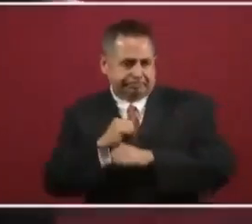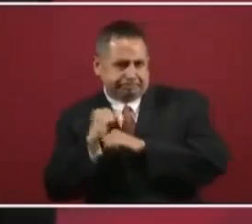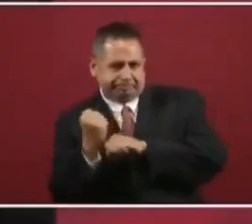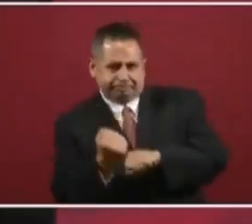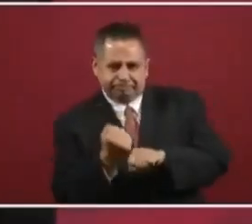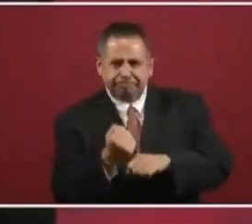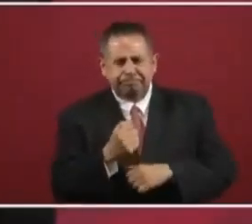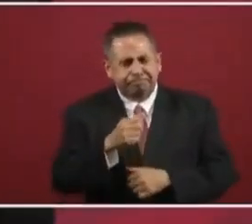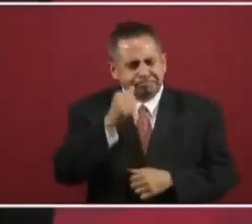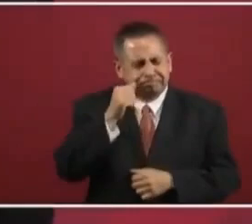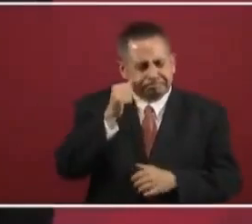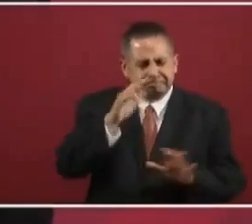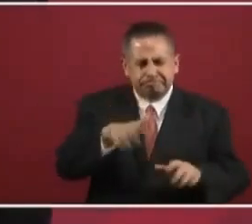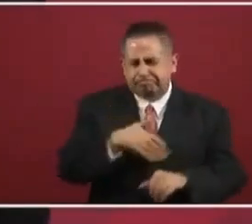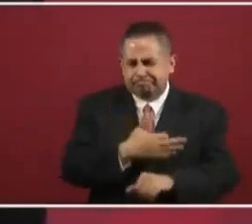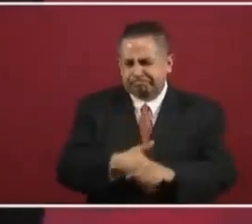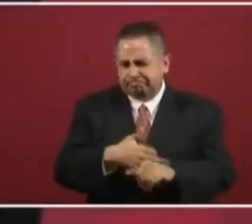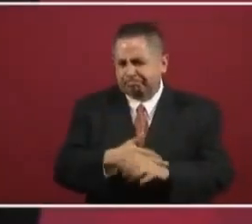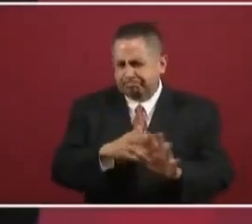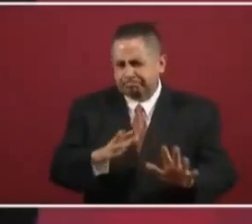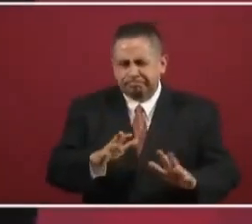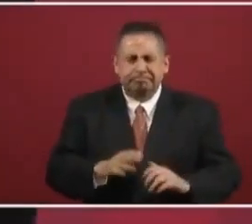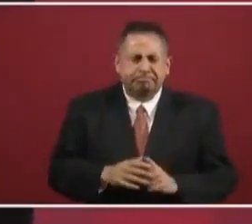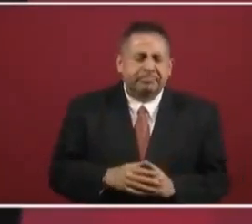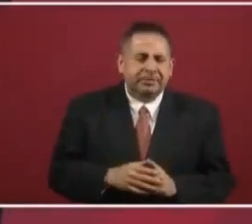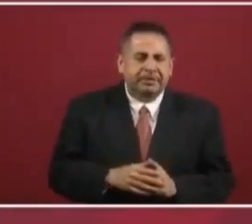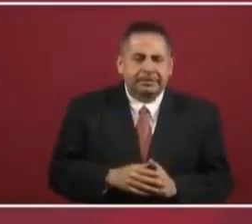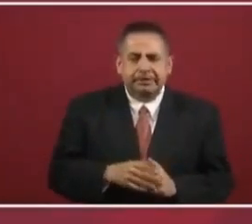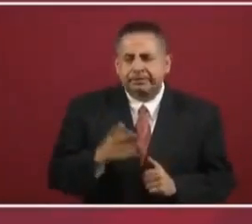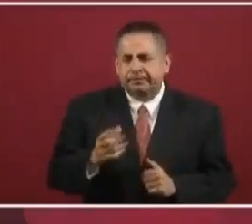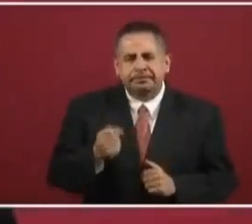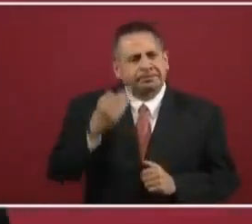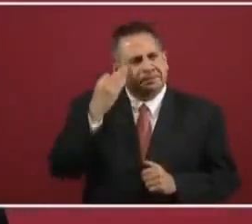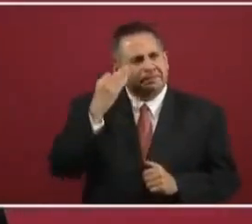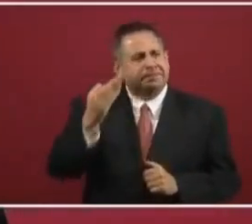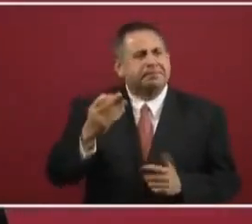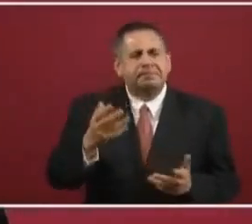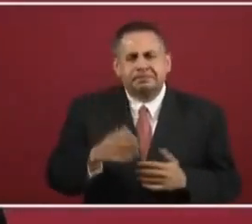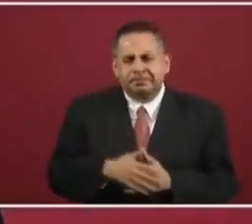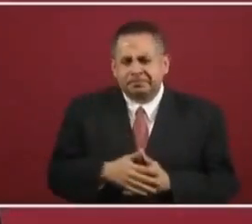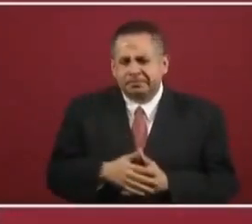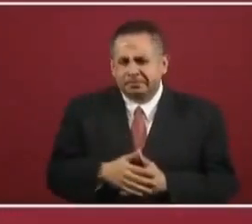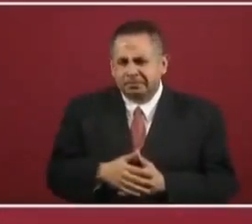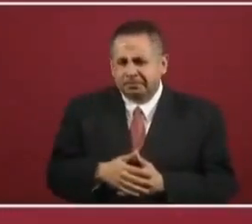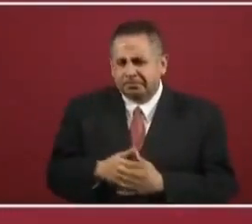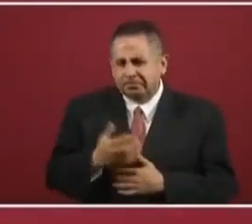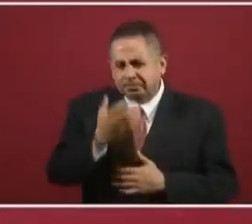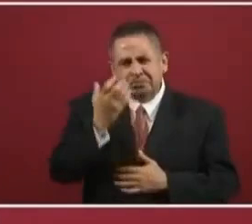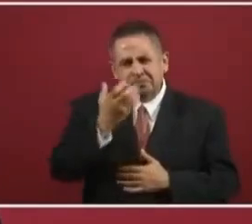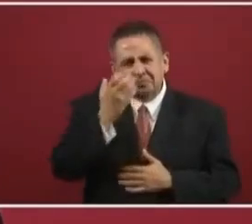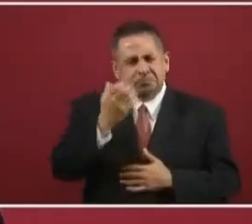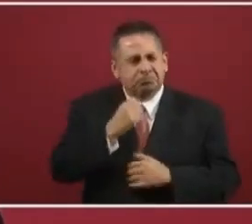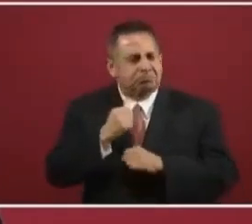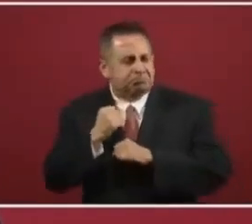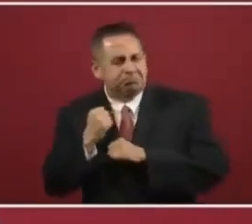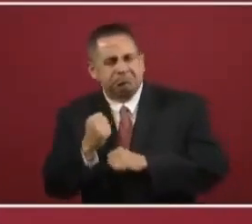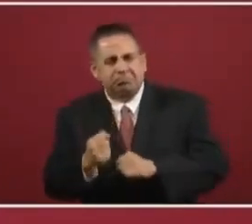béisbol en la tarde cuánto tiempo lleva la práctica de